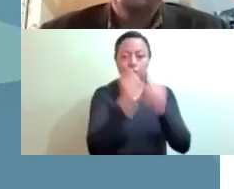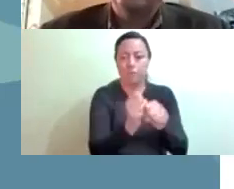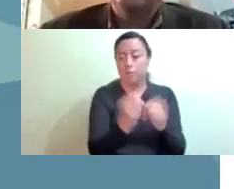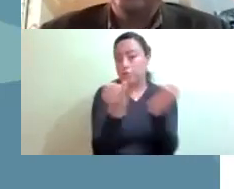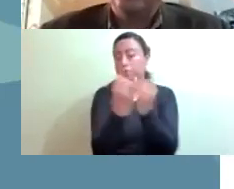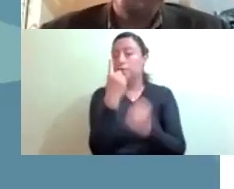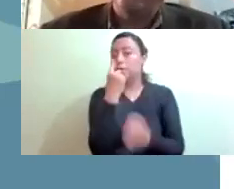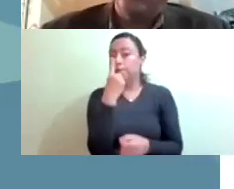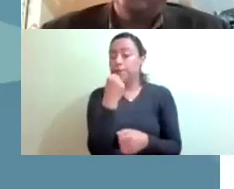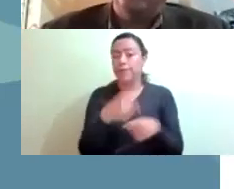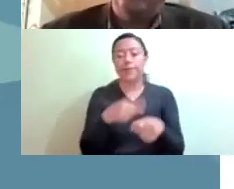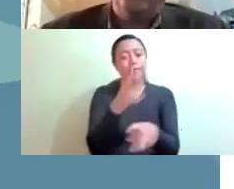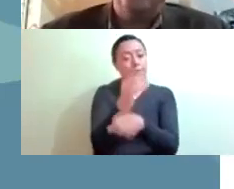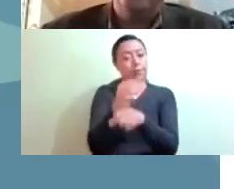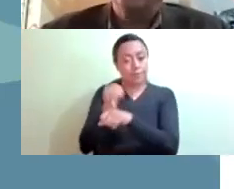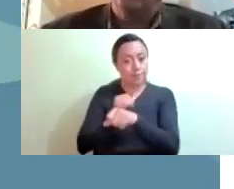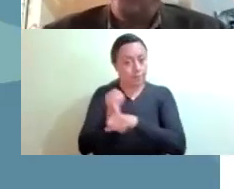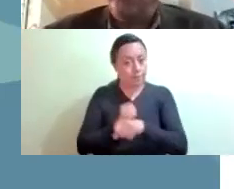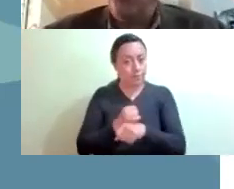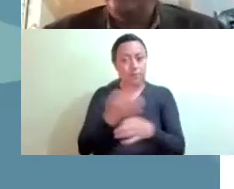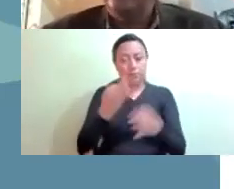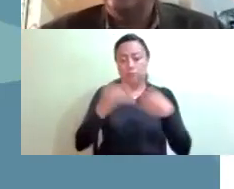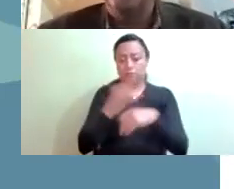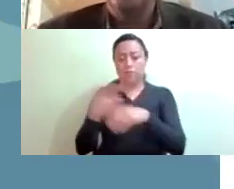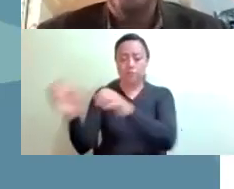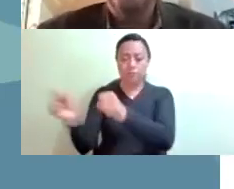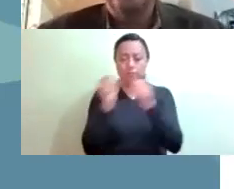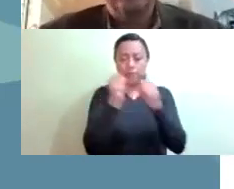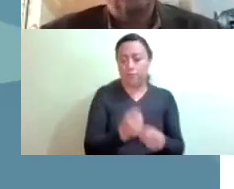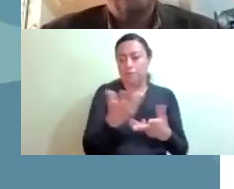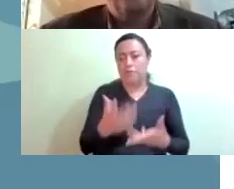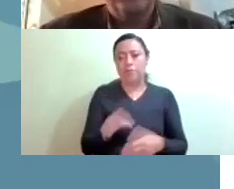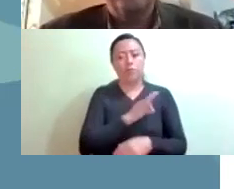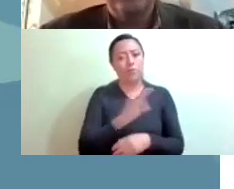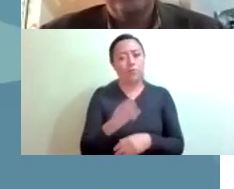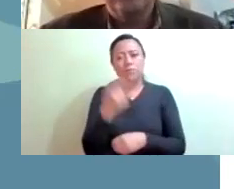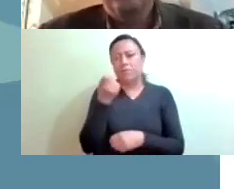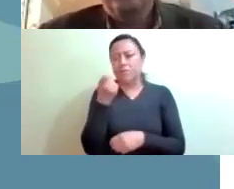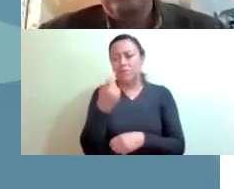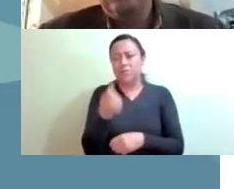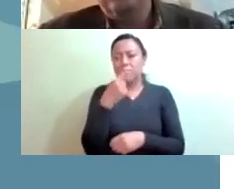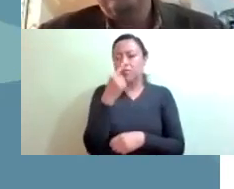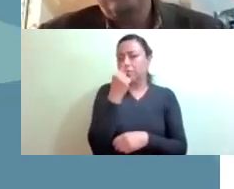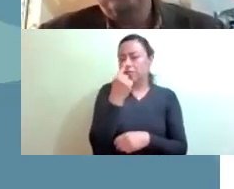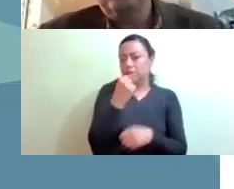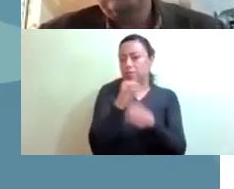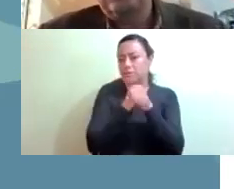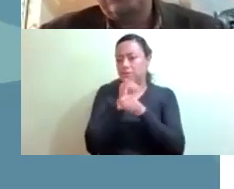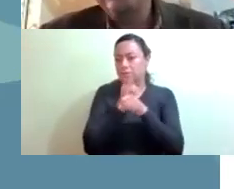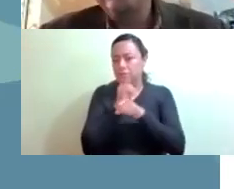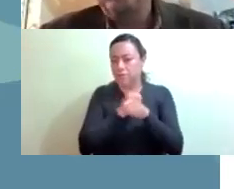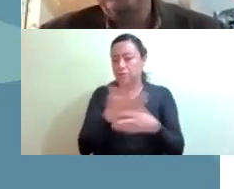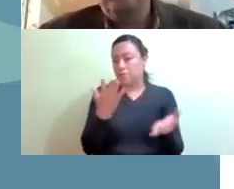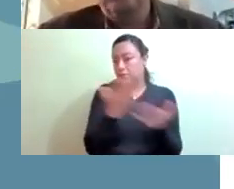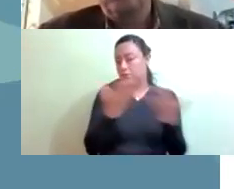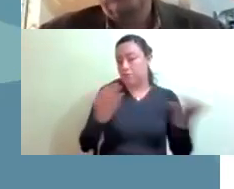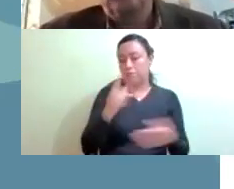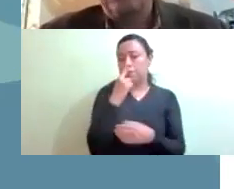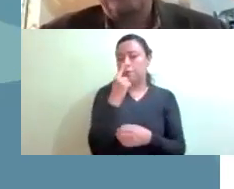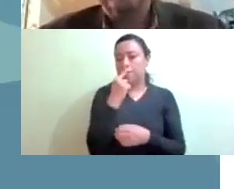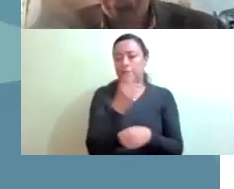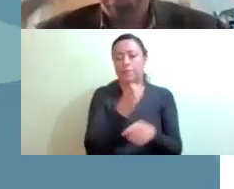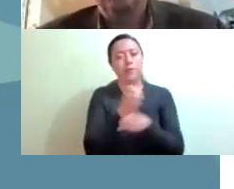detenciones que hacía en flagrancia, que en realidad, bueno, son pocas las de la Policía de Investigación en flagrancia, y las de la Policía Estatal en el momento del